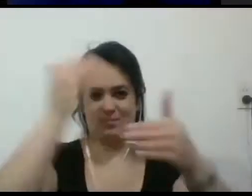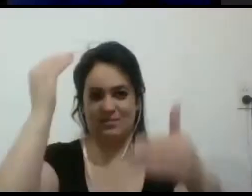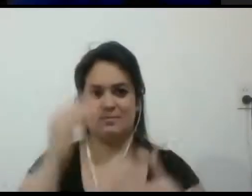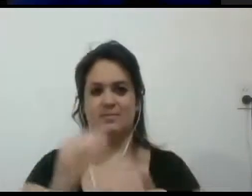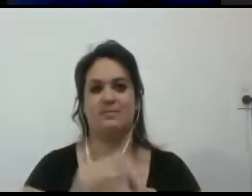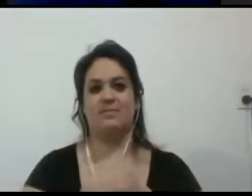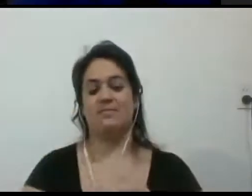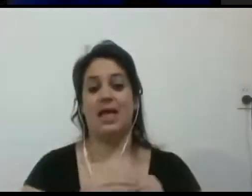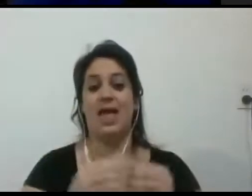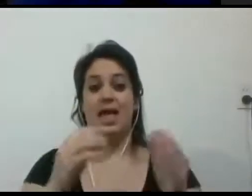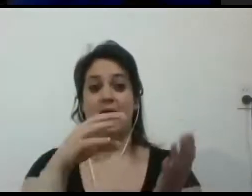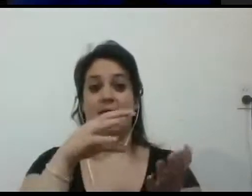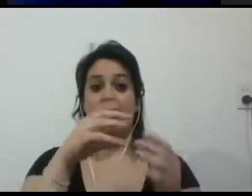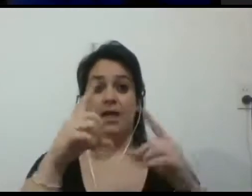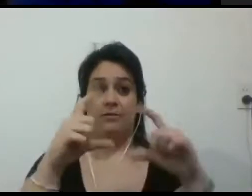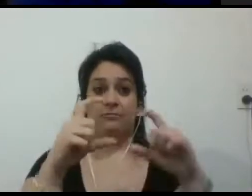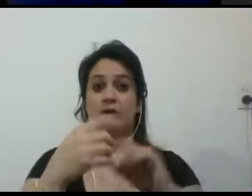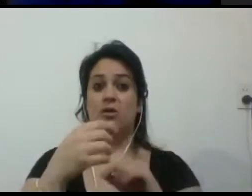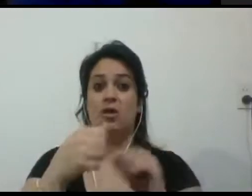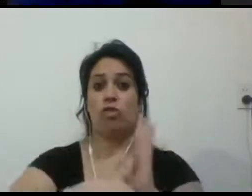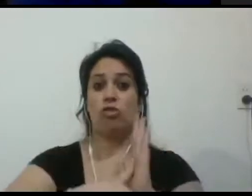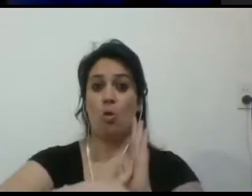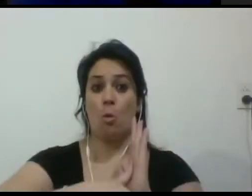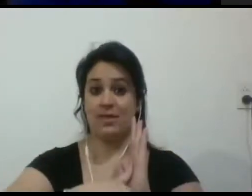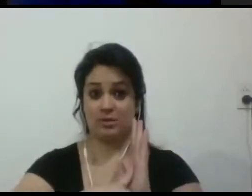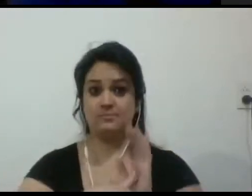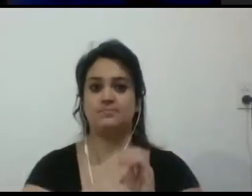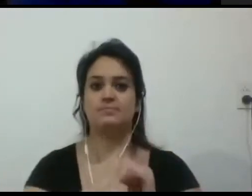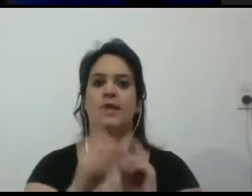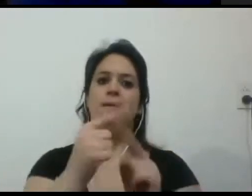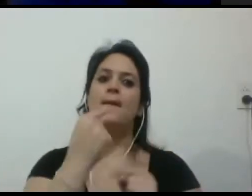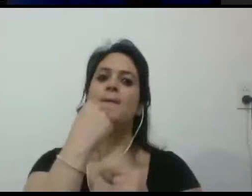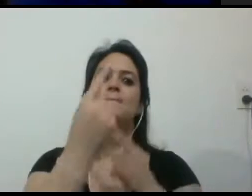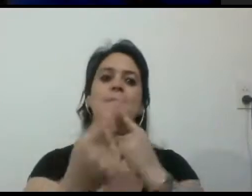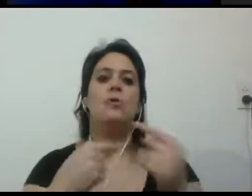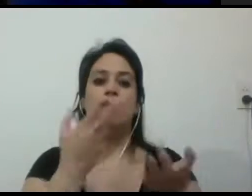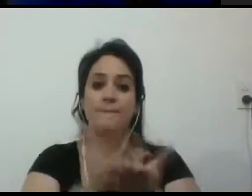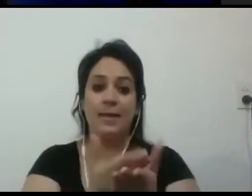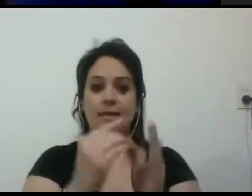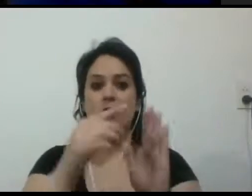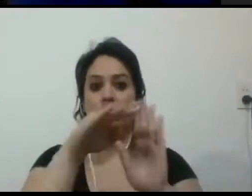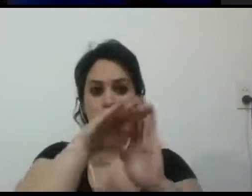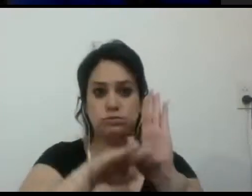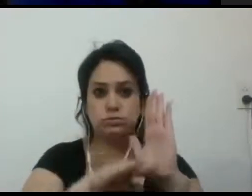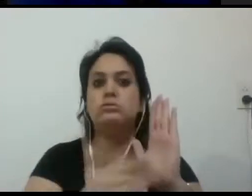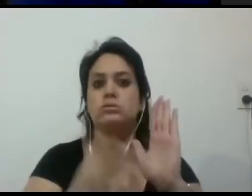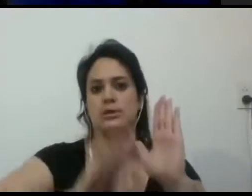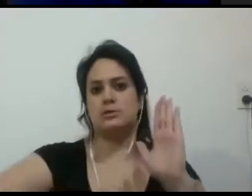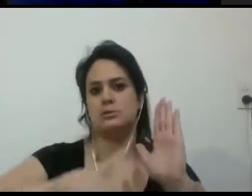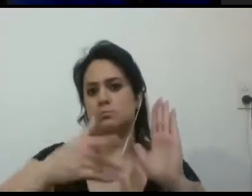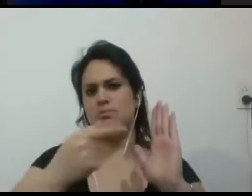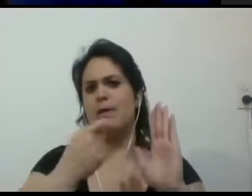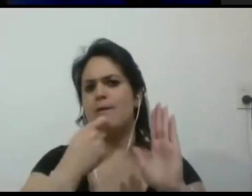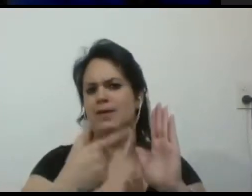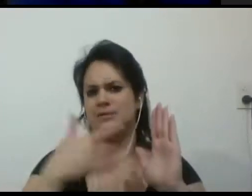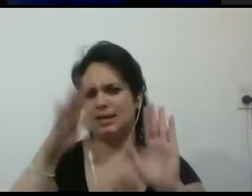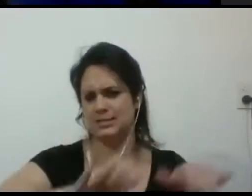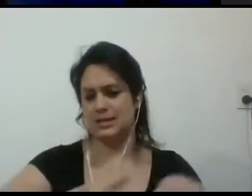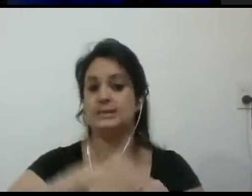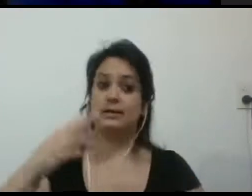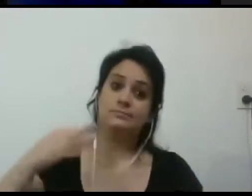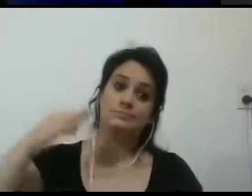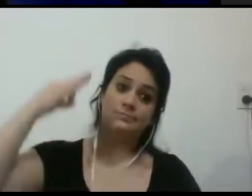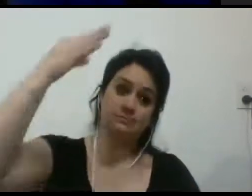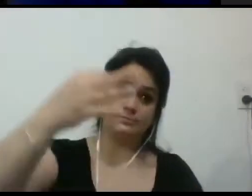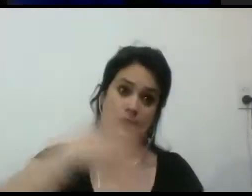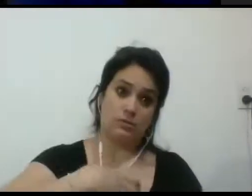dni e ir completando las preguntas y requerimientos que salen en los formularios pero no es muy complicado ya el día de mañana cuando empezamos a